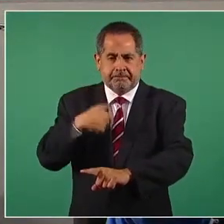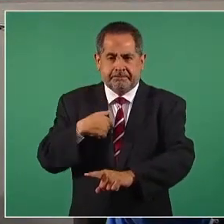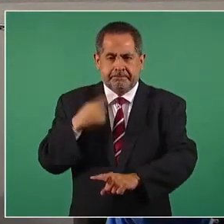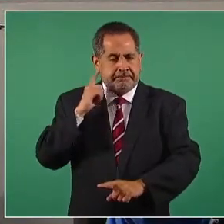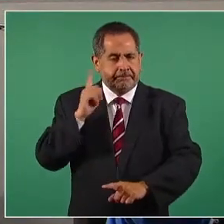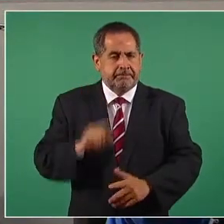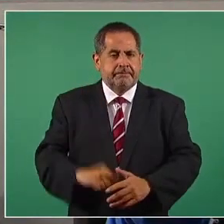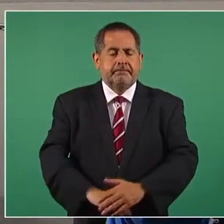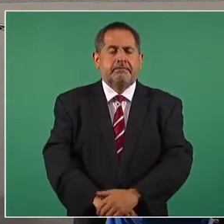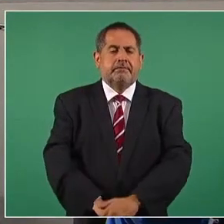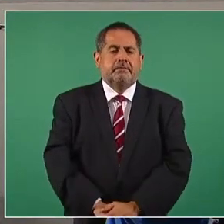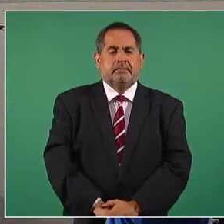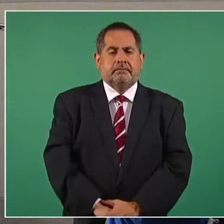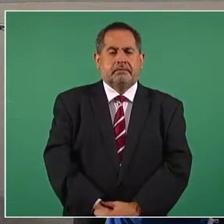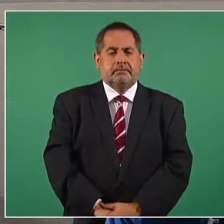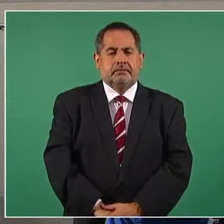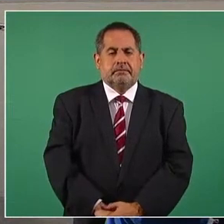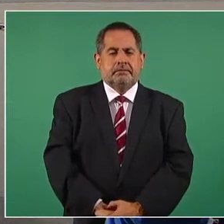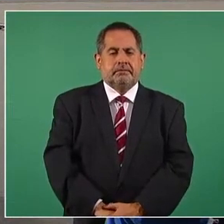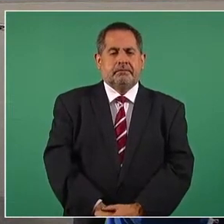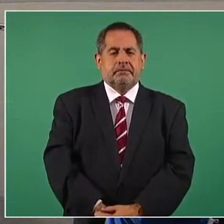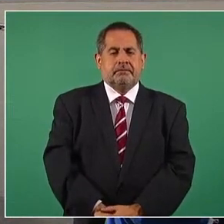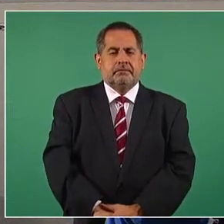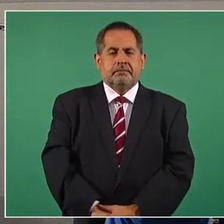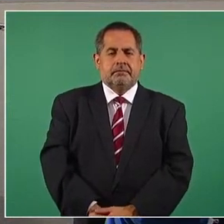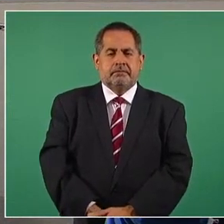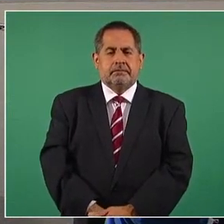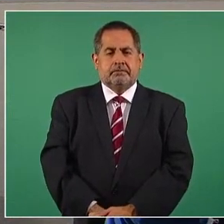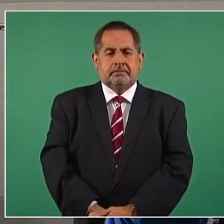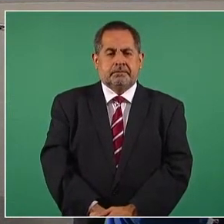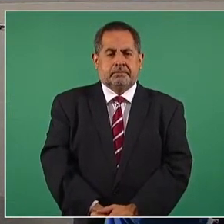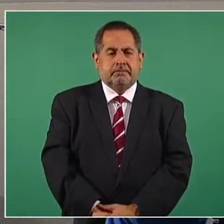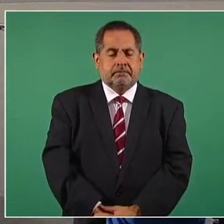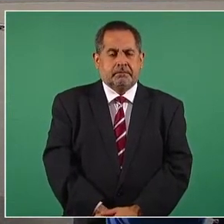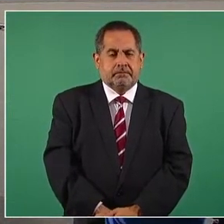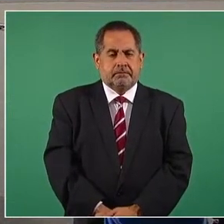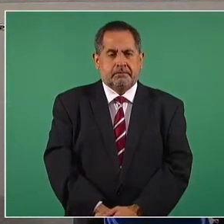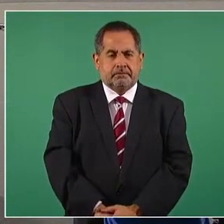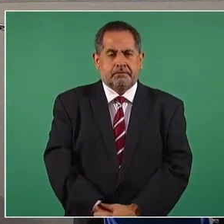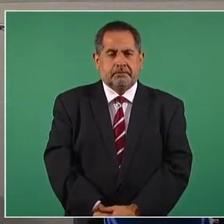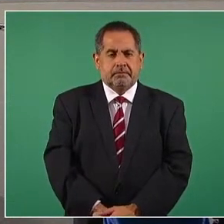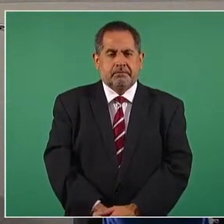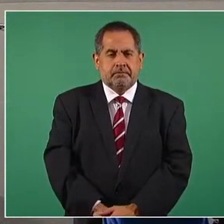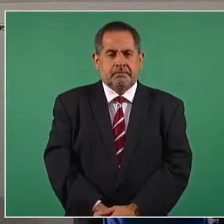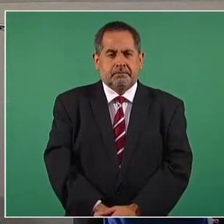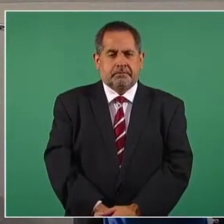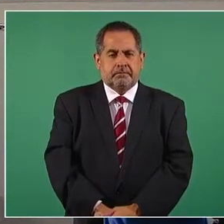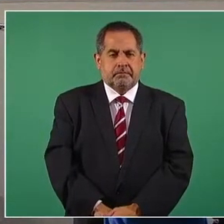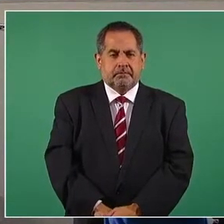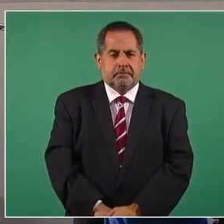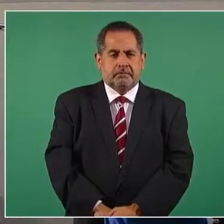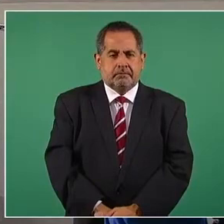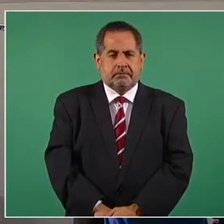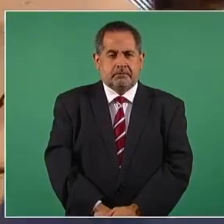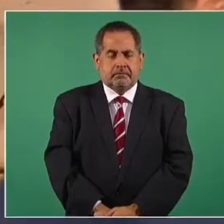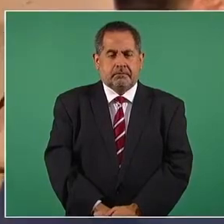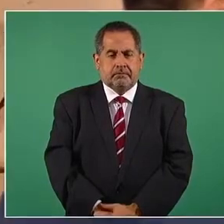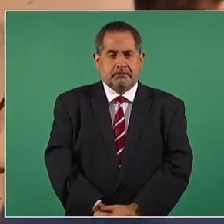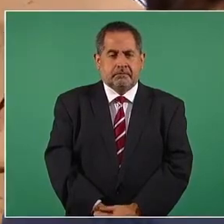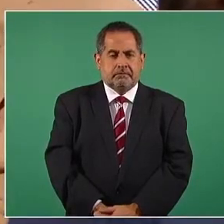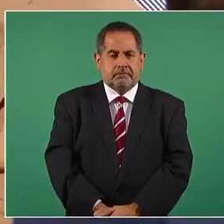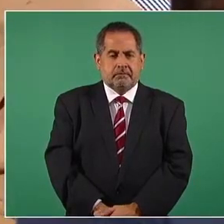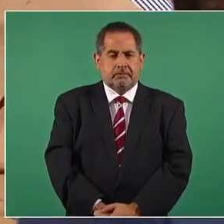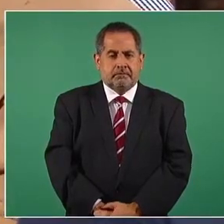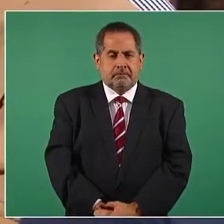que va justo a eso, en Aguascalientes, en una de las visitas que hizo el entonces presidente Enrique Peña